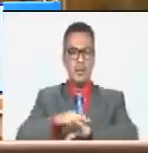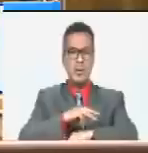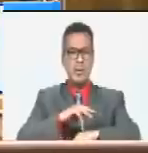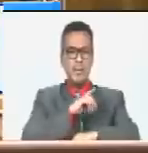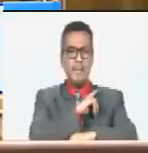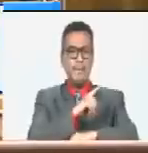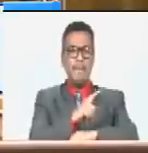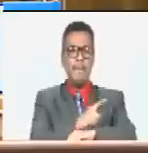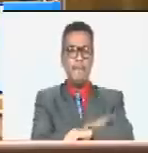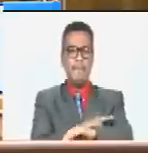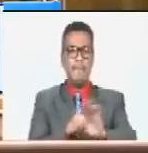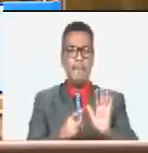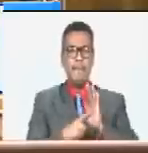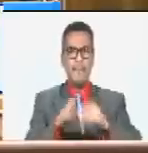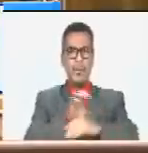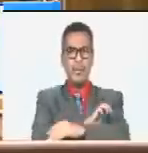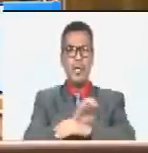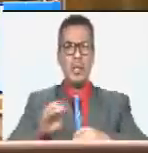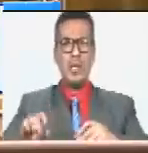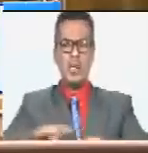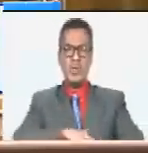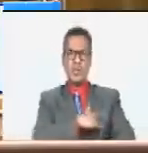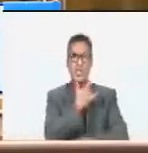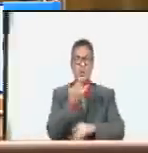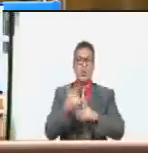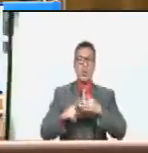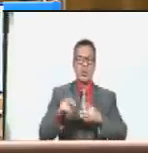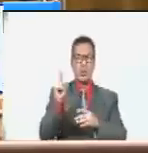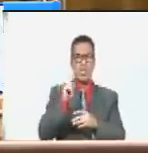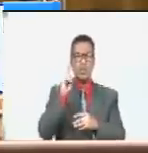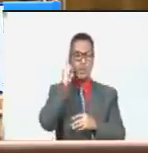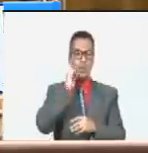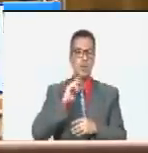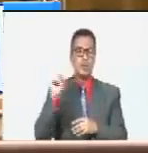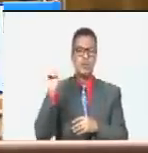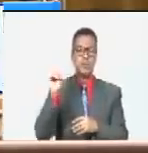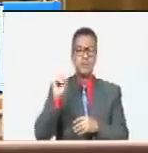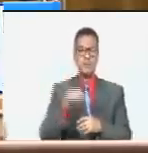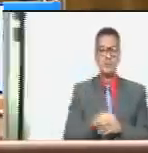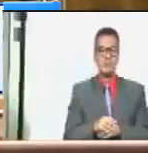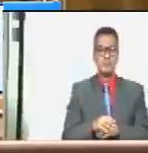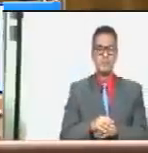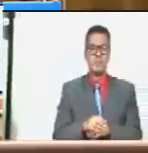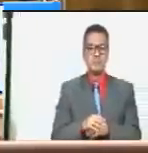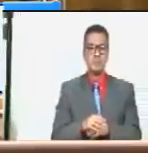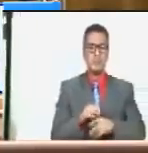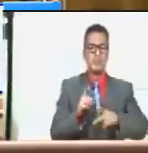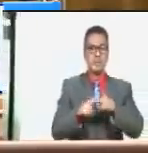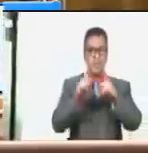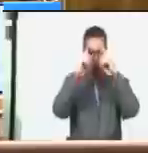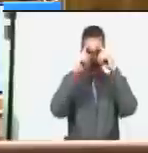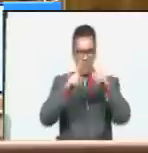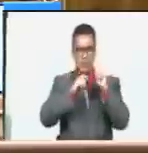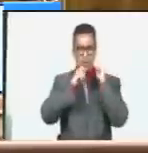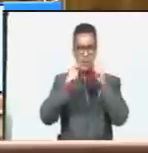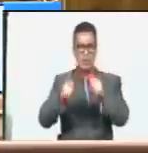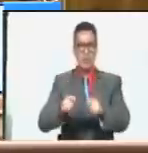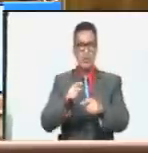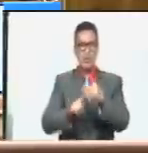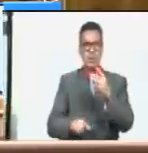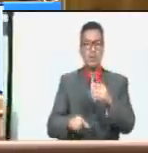para la Educación Universitaria de la República Bolivariana de Venezuela, desde su designación en el mes de octubre